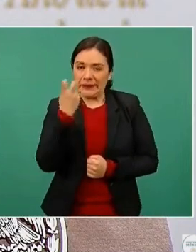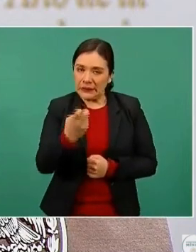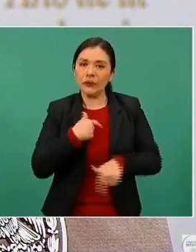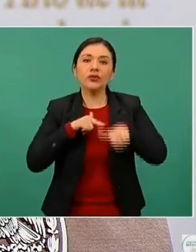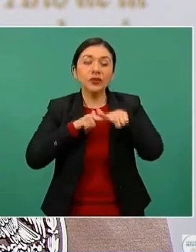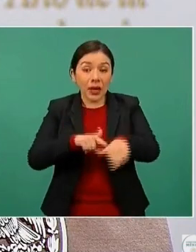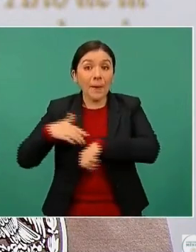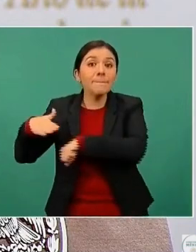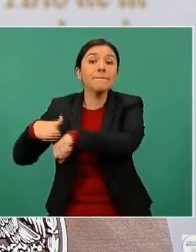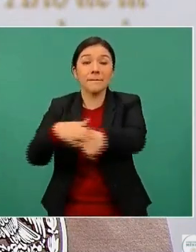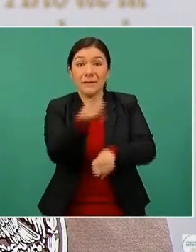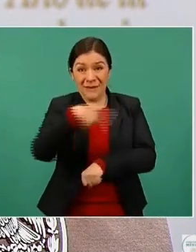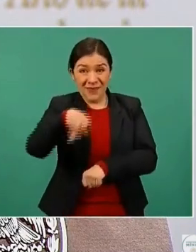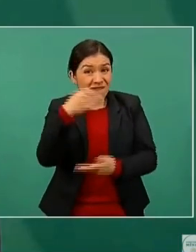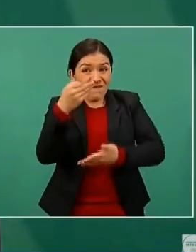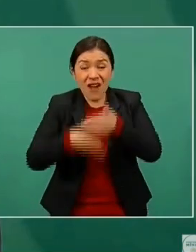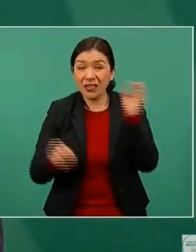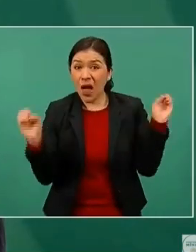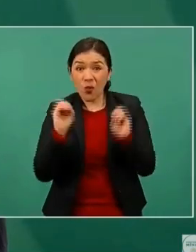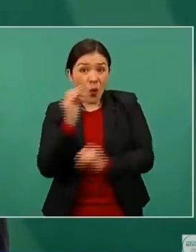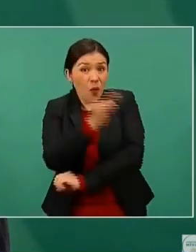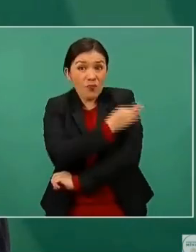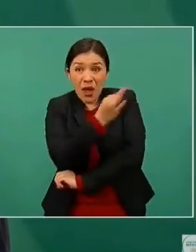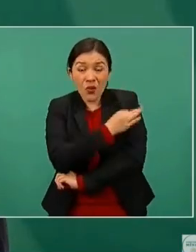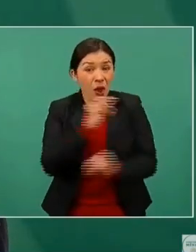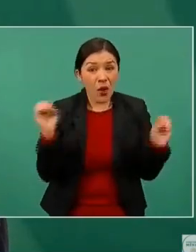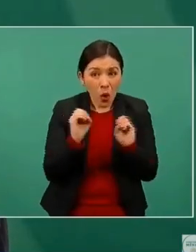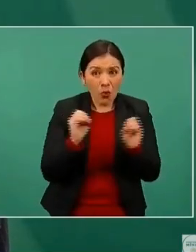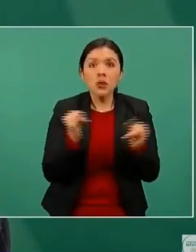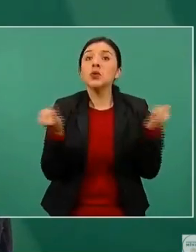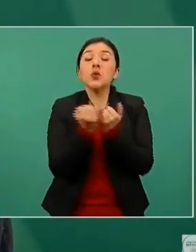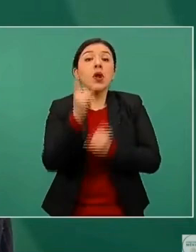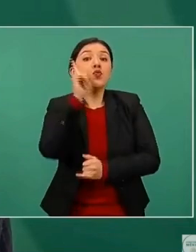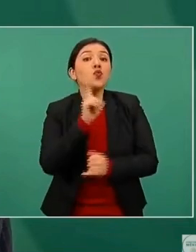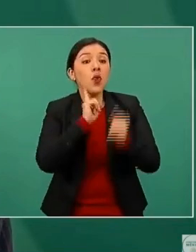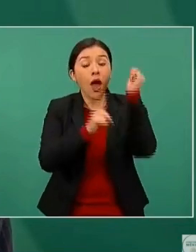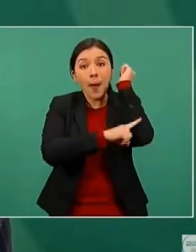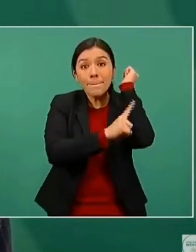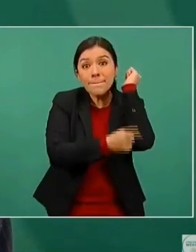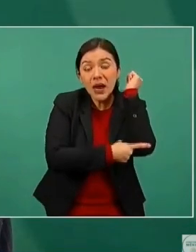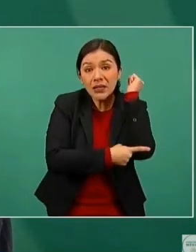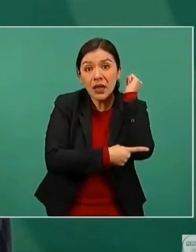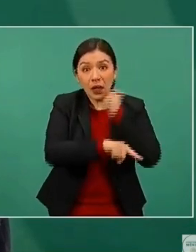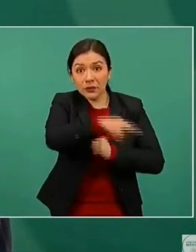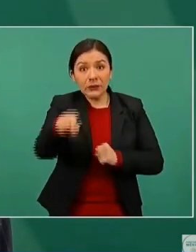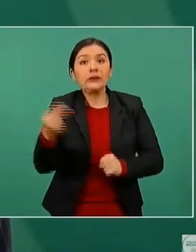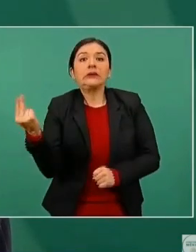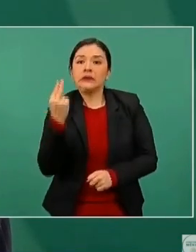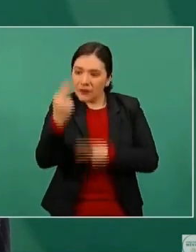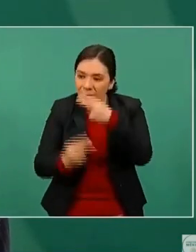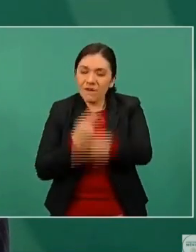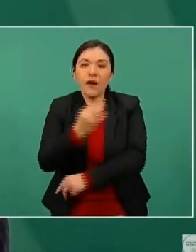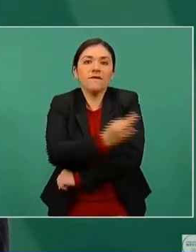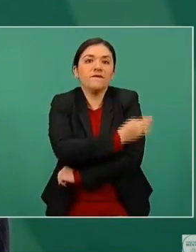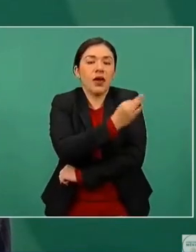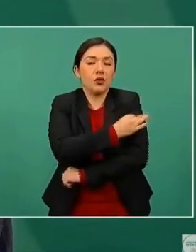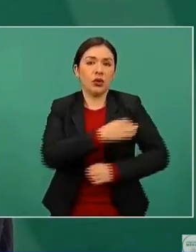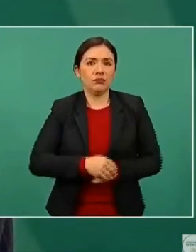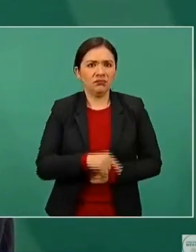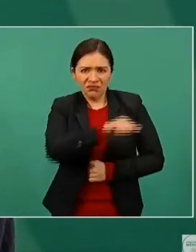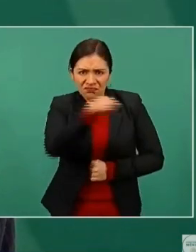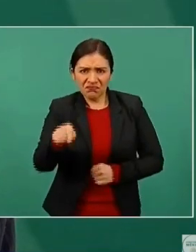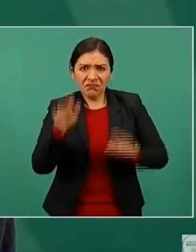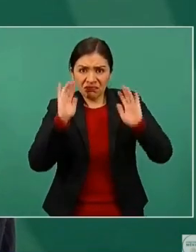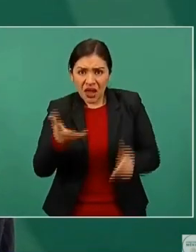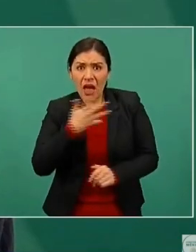a quien no se ha vacunado del esquema primario. Esto incluye a las mujeres embarazadas que se vacunen. Desde luego, quien ya está en